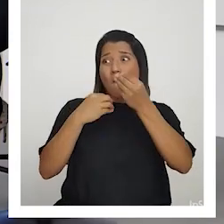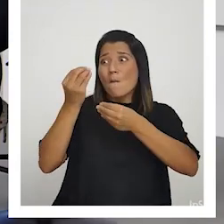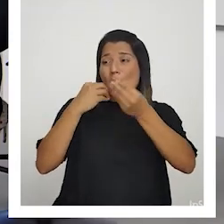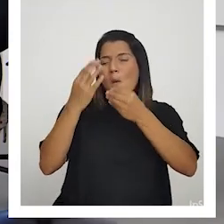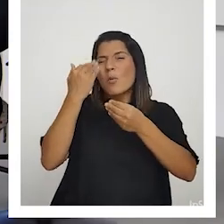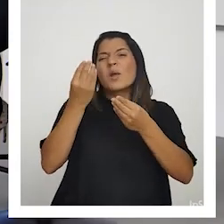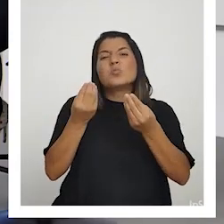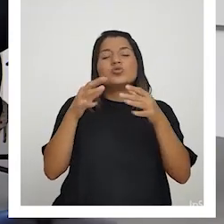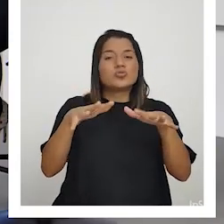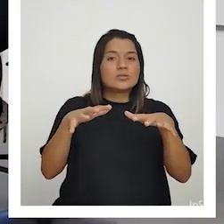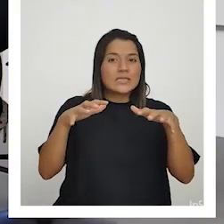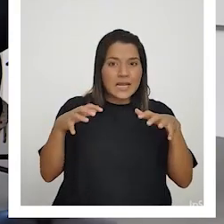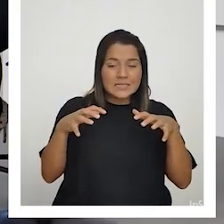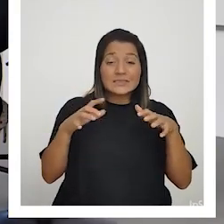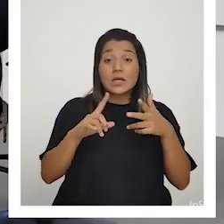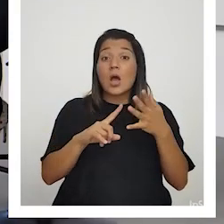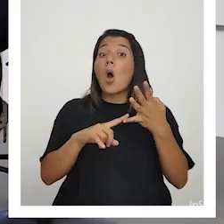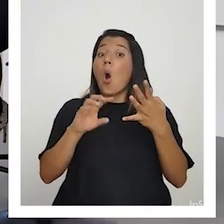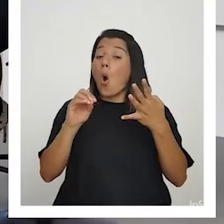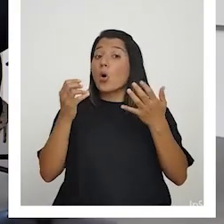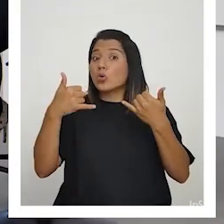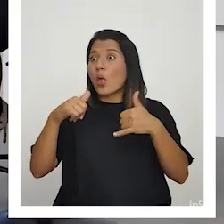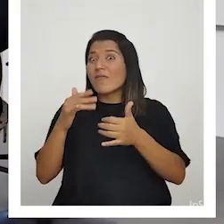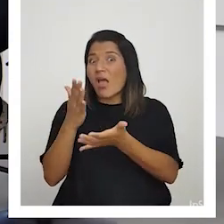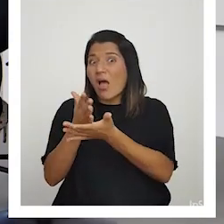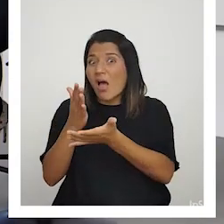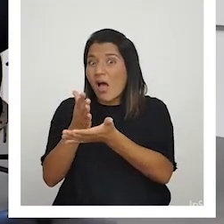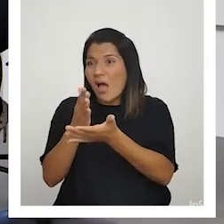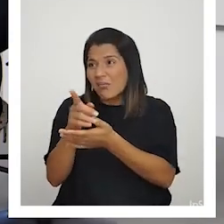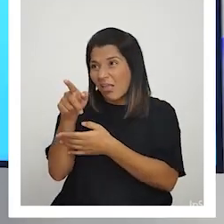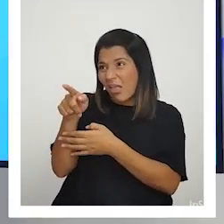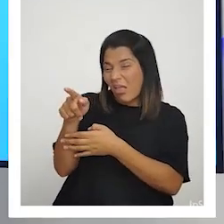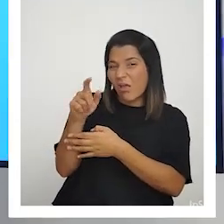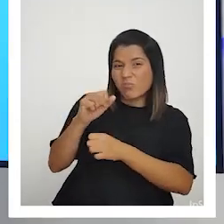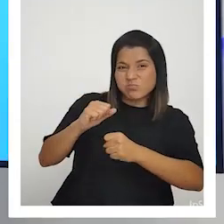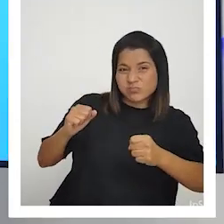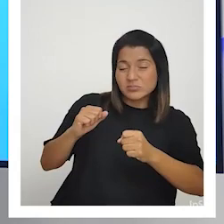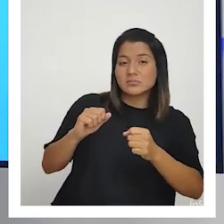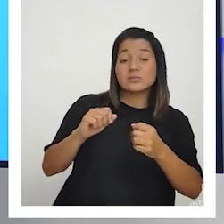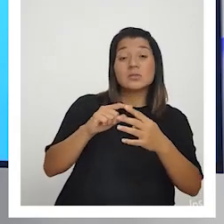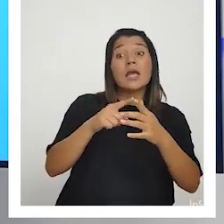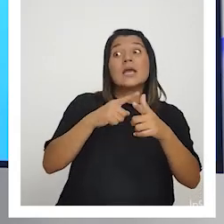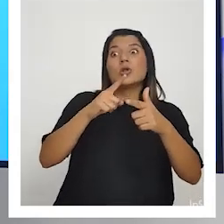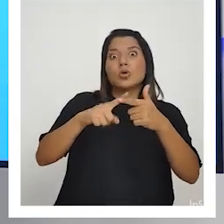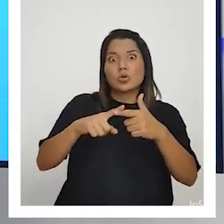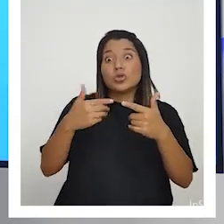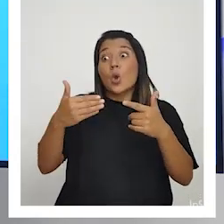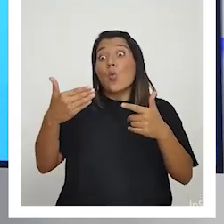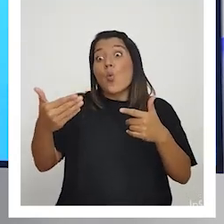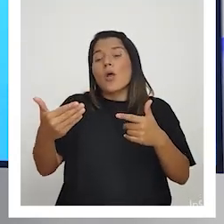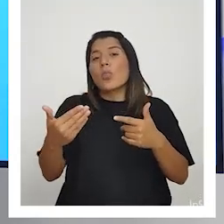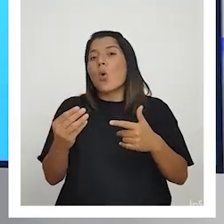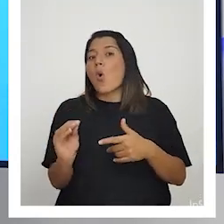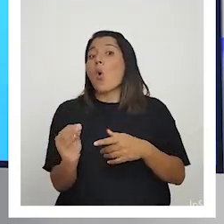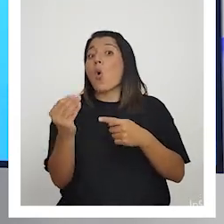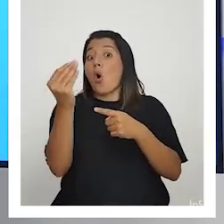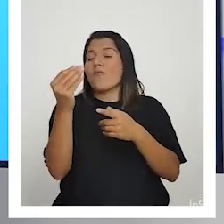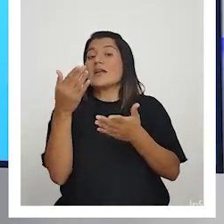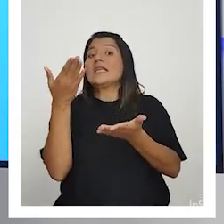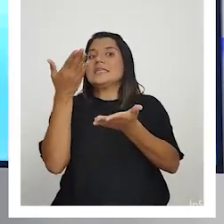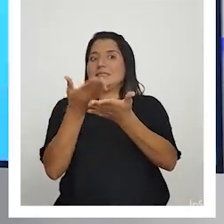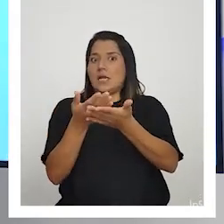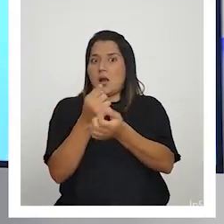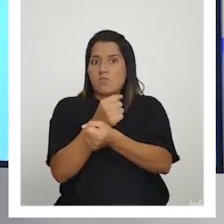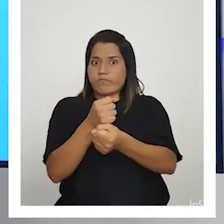da casos de bullying. Entonces, bueno, ya cuando esa obesidad llega a la adolescencia, es un proceso todavía más complejo